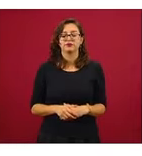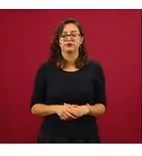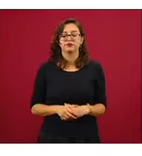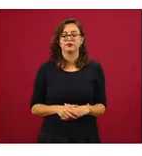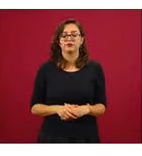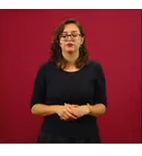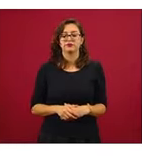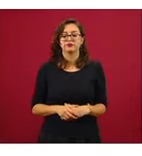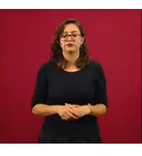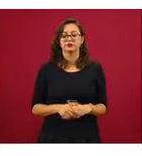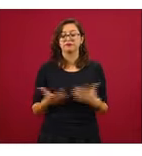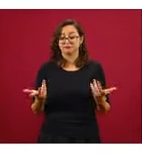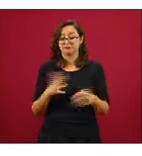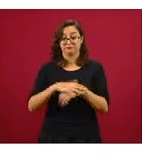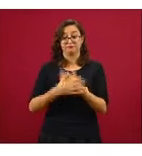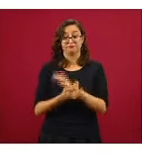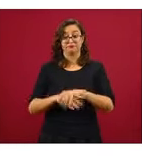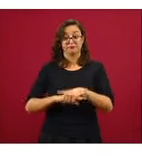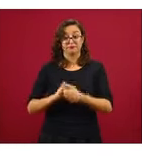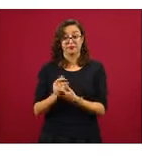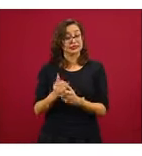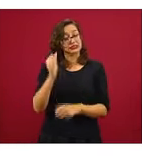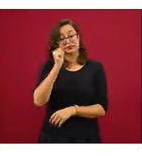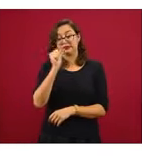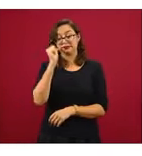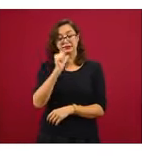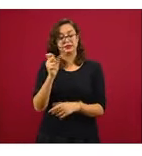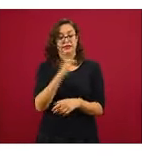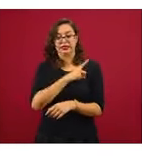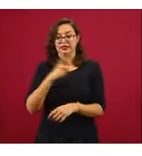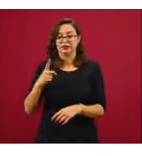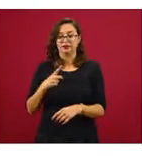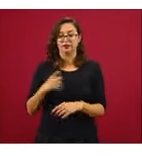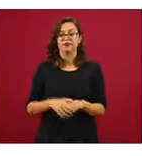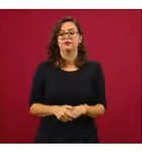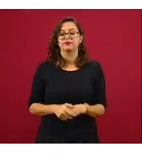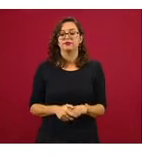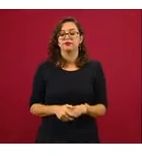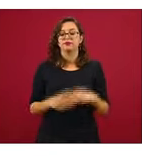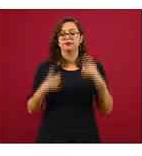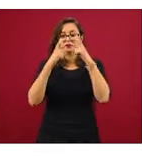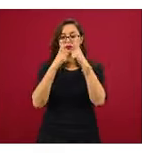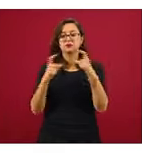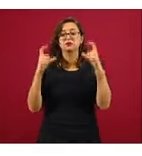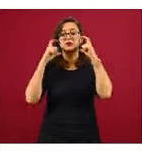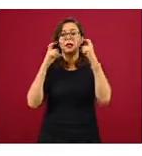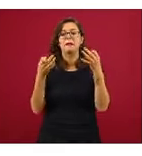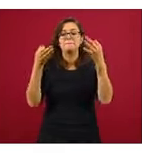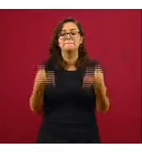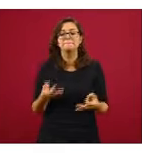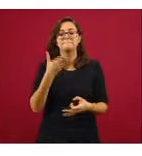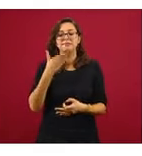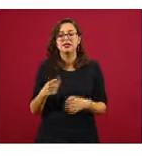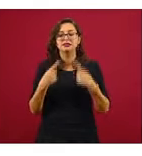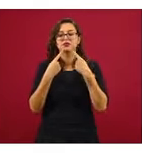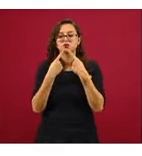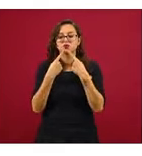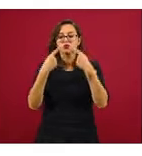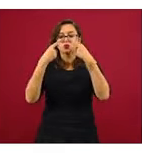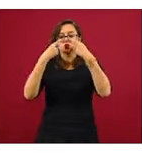dicho pañuelo y lavándose las manos o haciendo higiene de manos. Utilizar el cubrebocas correctamente, cubrir nariz y